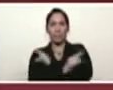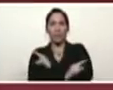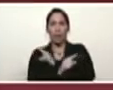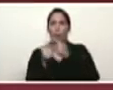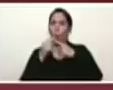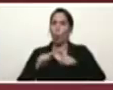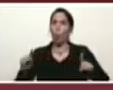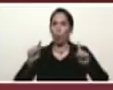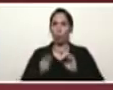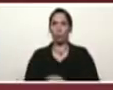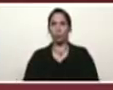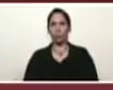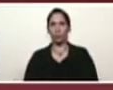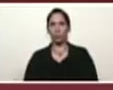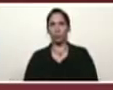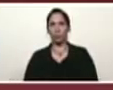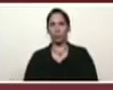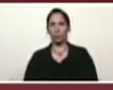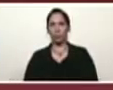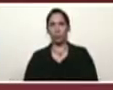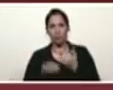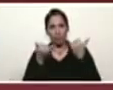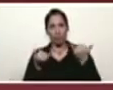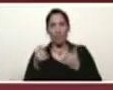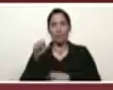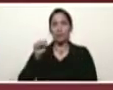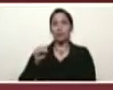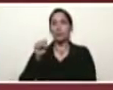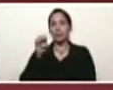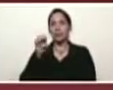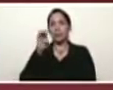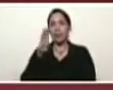jefe González López, actual director del SEBIN.